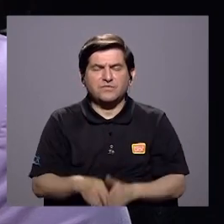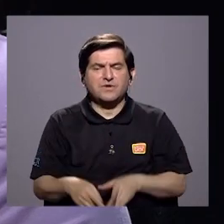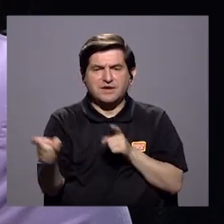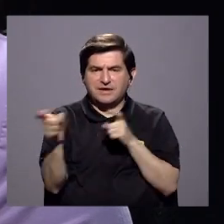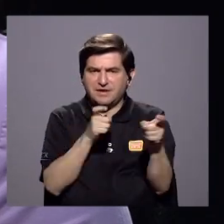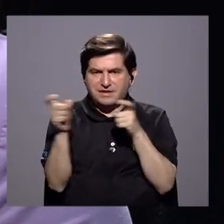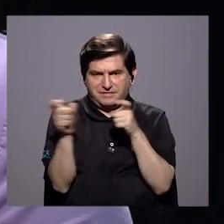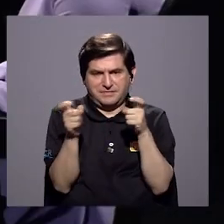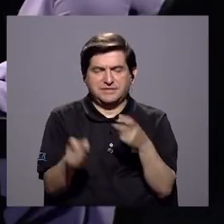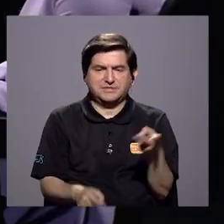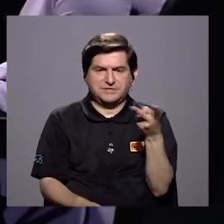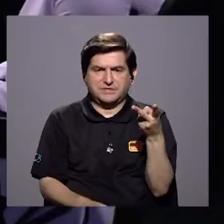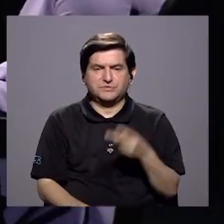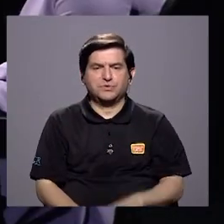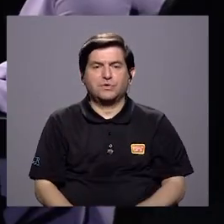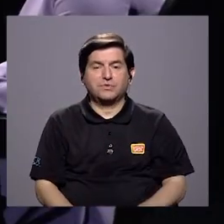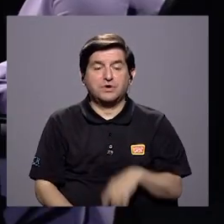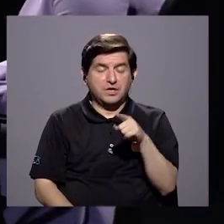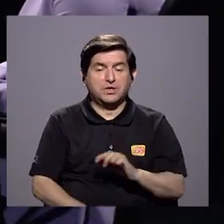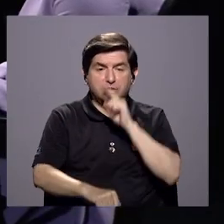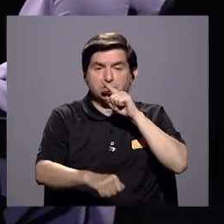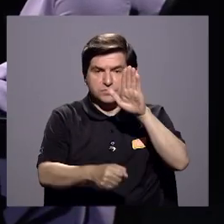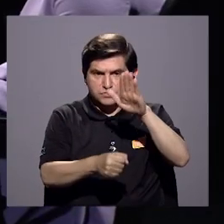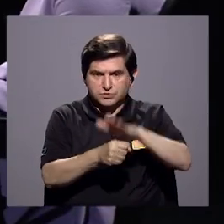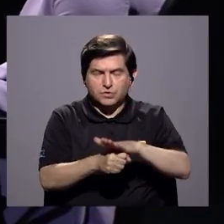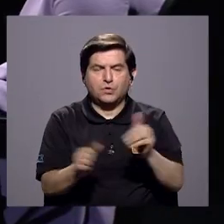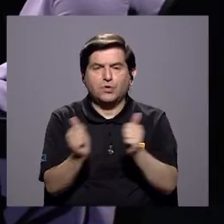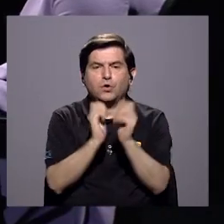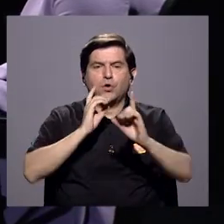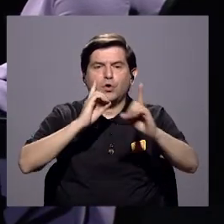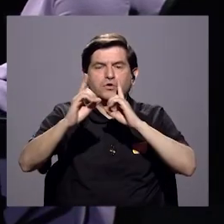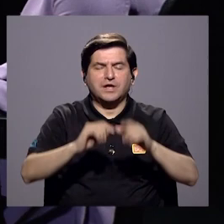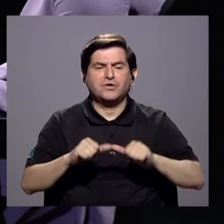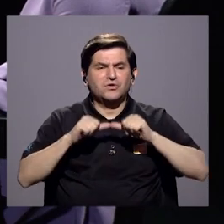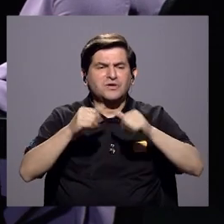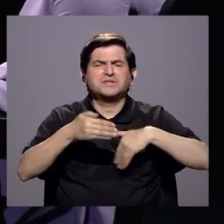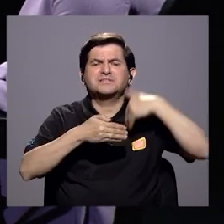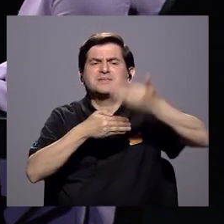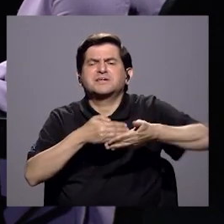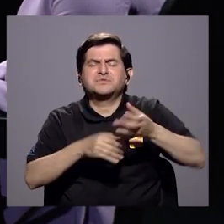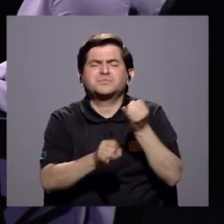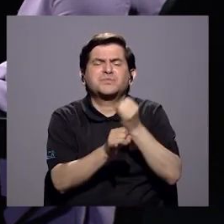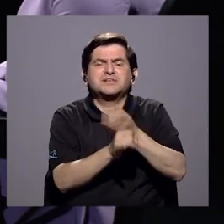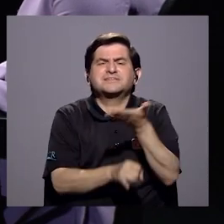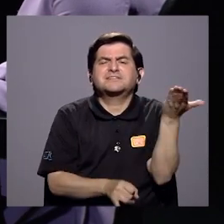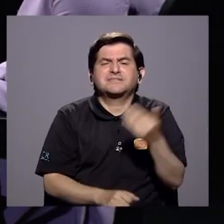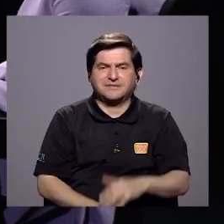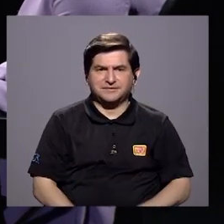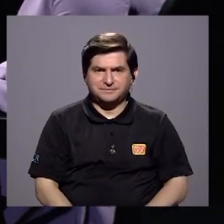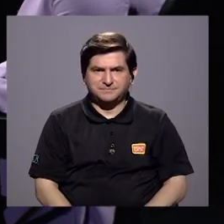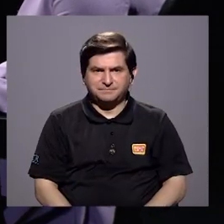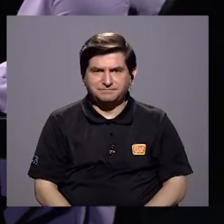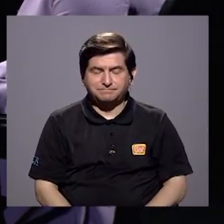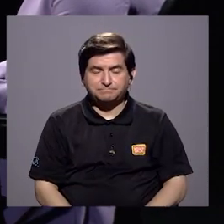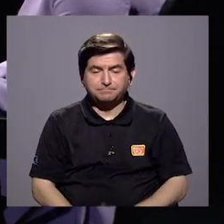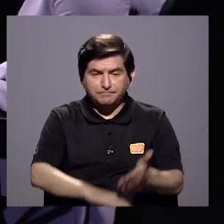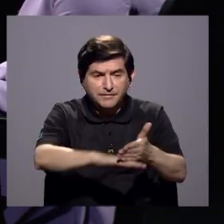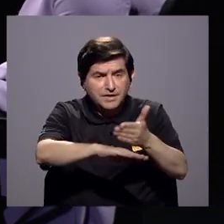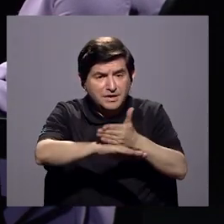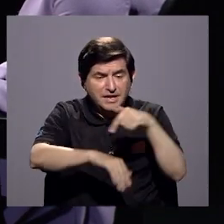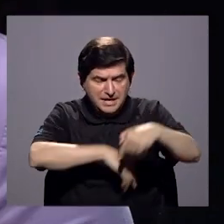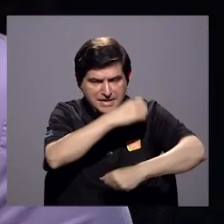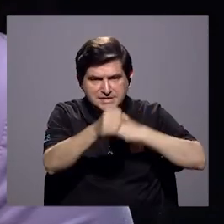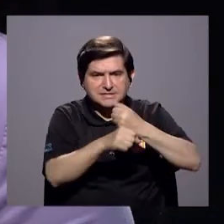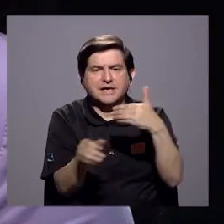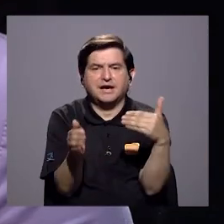administración en este momento. Y eso se logró concretar a través del diálogo. ¿Qué sigue para Habdeba? Para Habdeba sigue recuperarse este